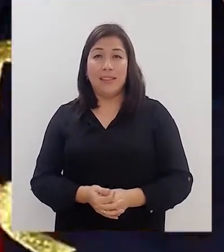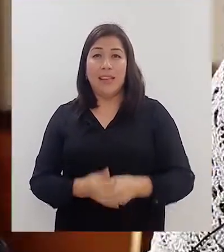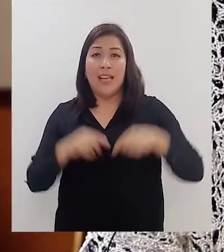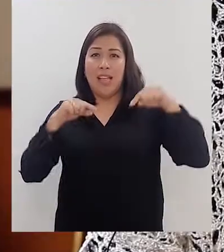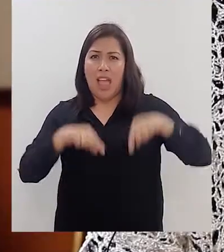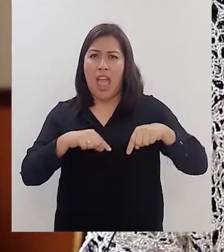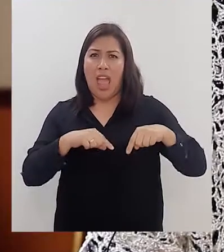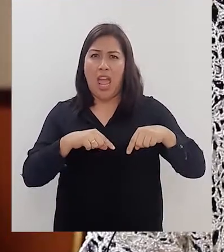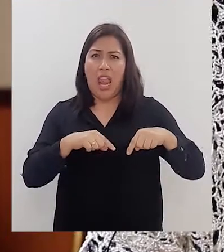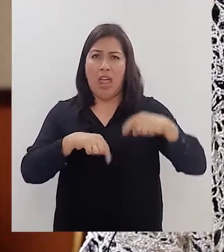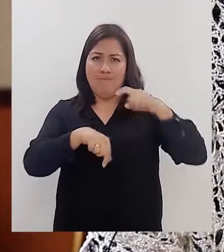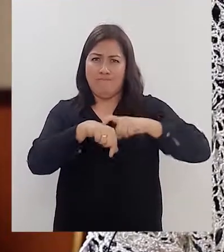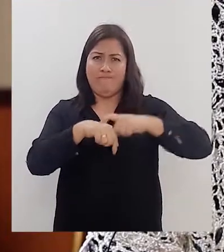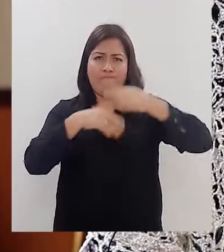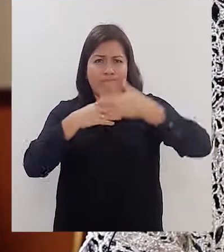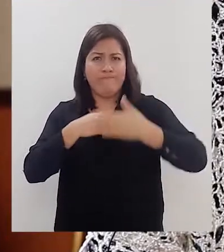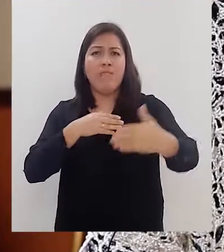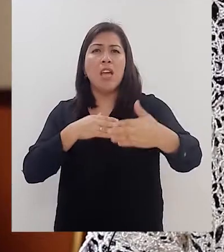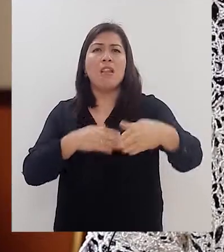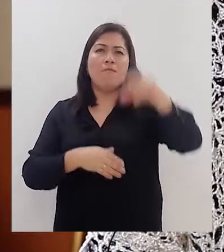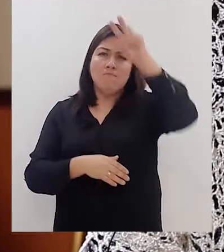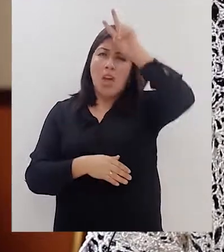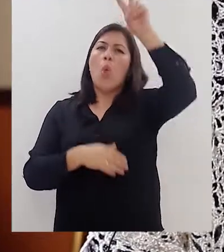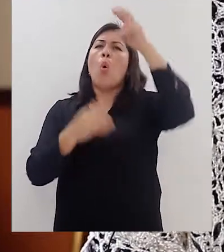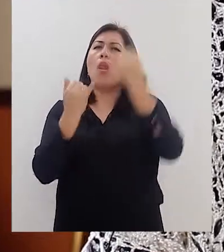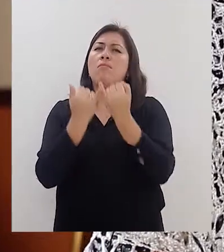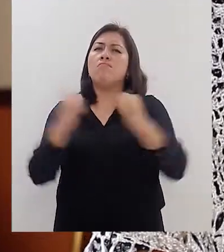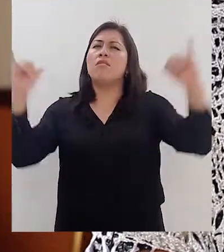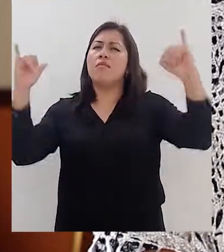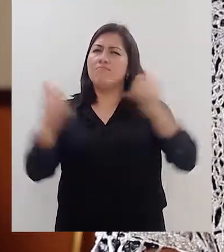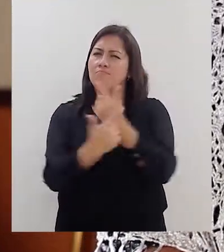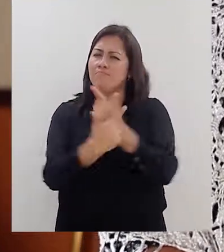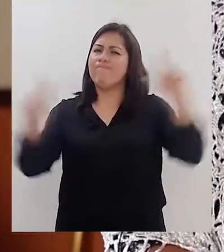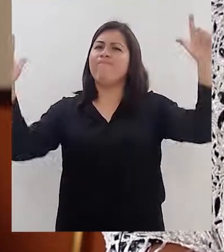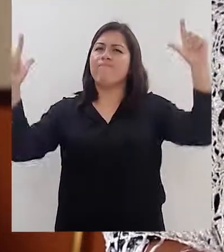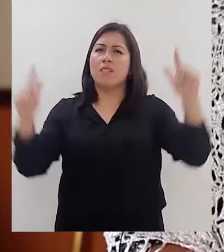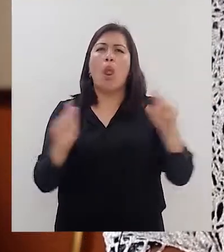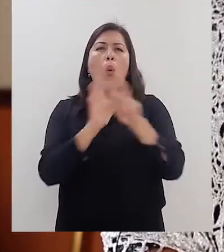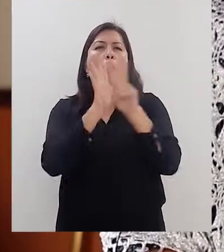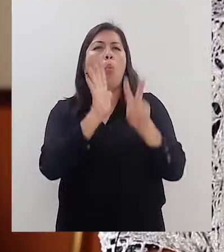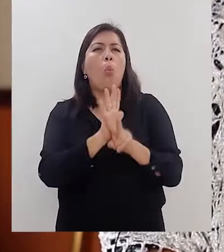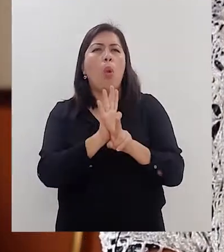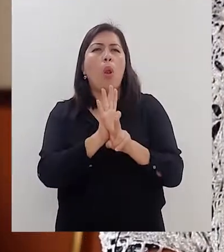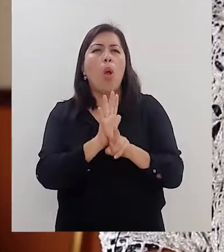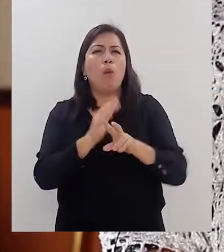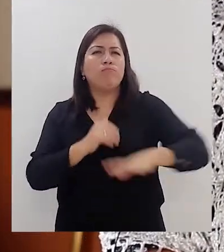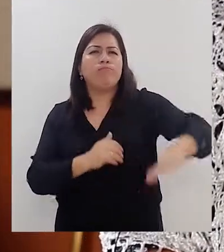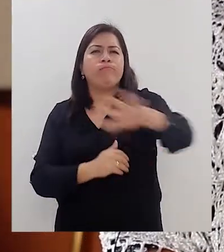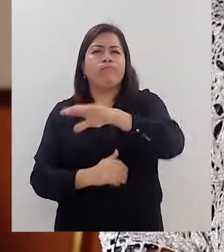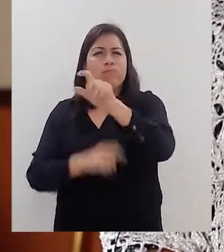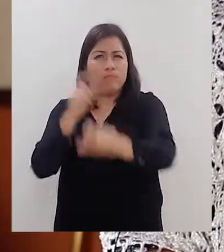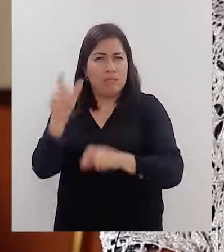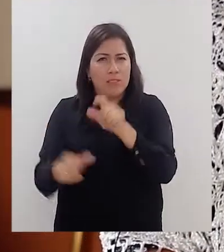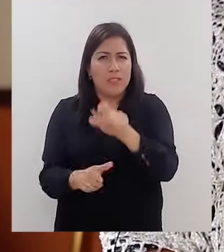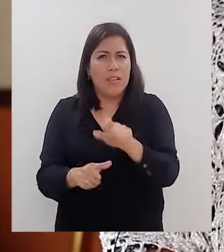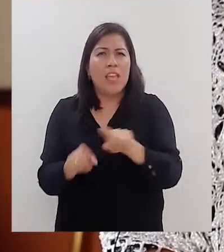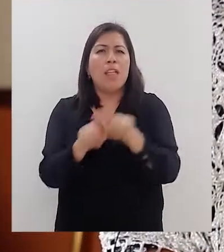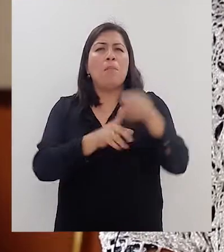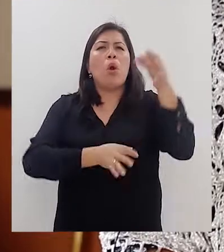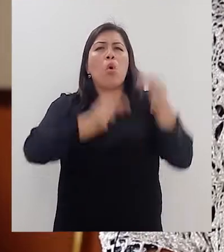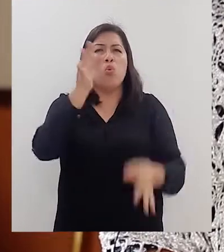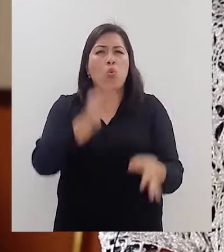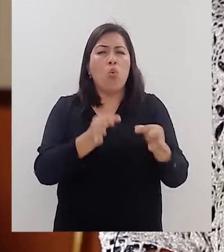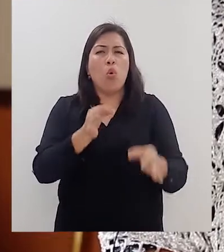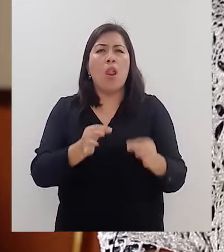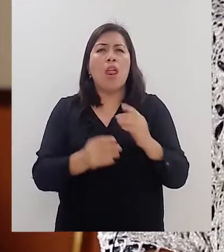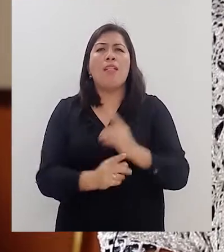Desde este momento el Perú es libre e independiente por la voluntad general de los pueblos y por la